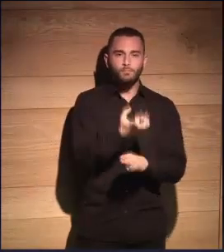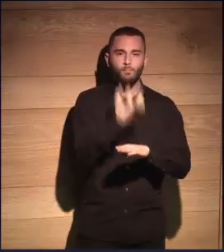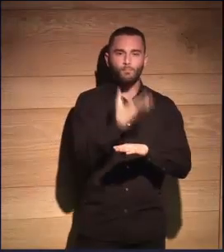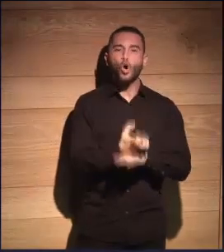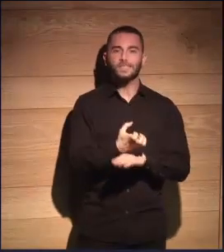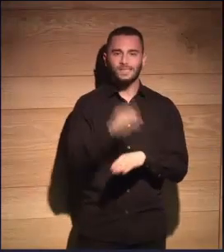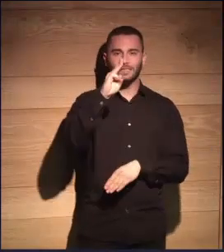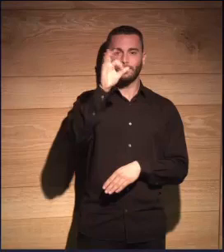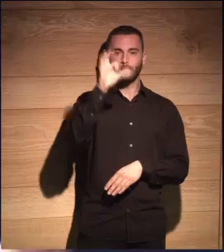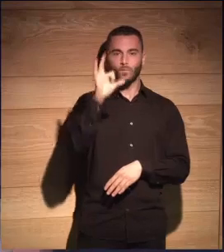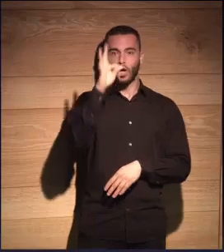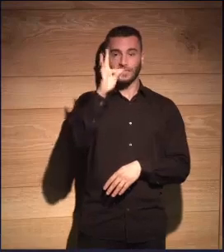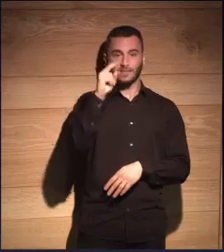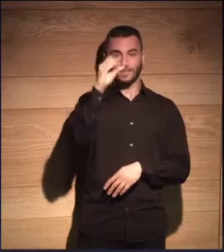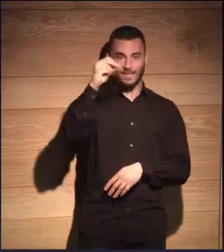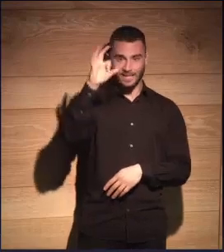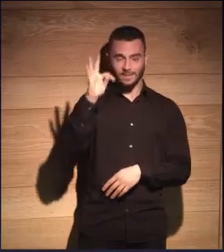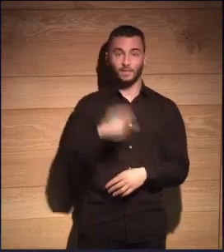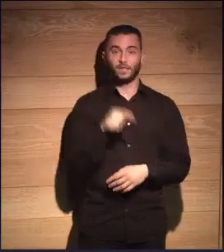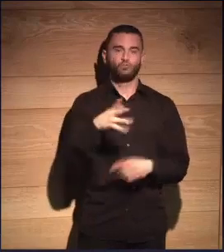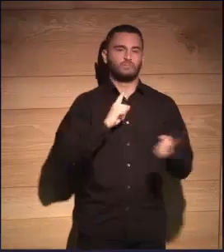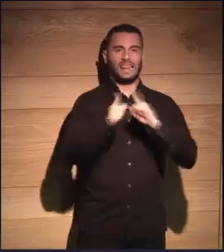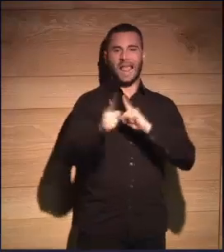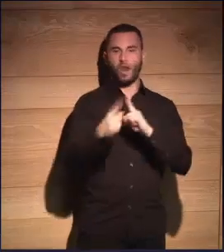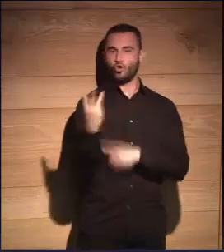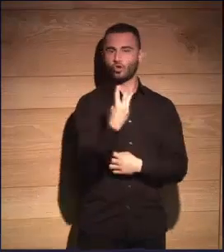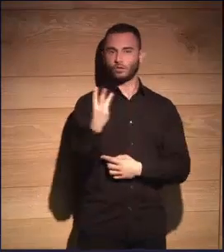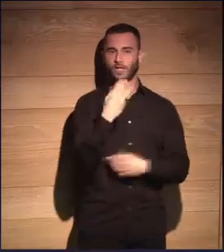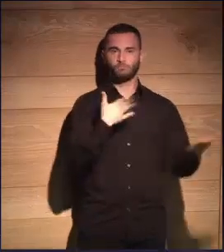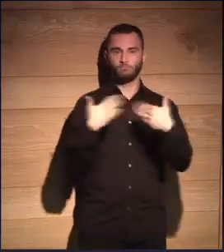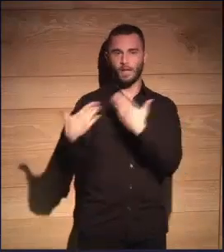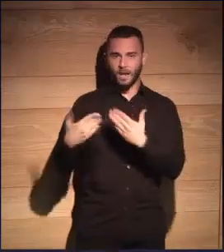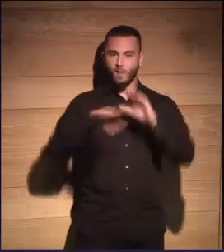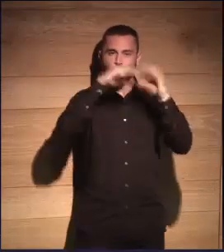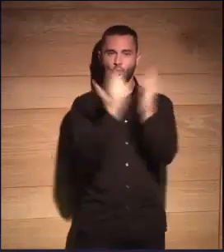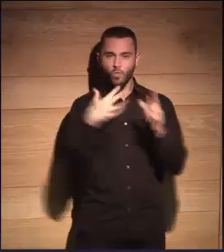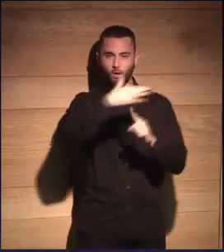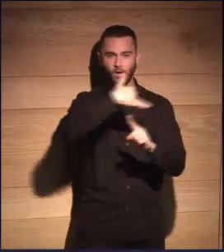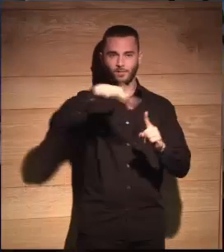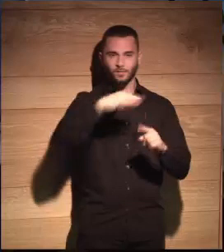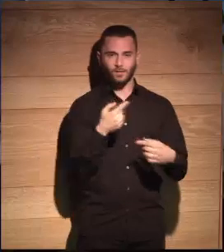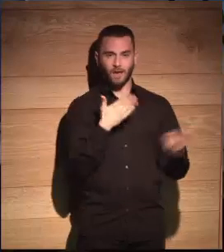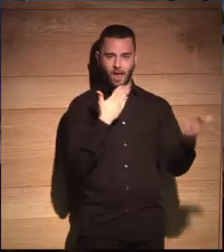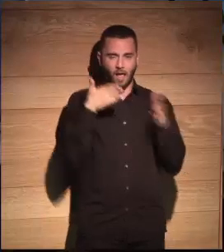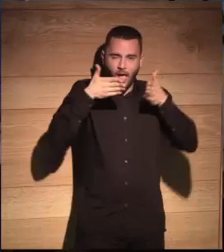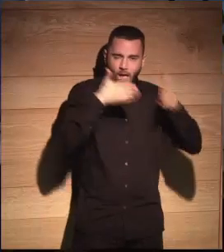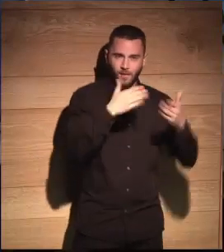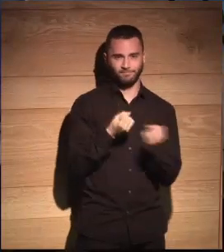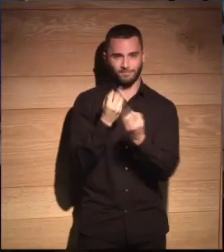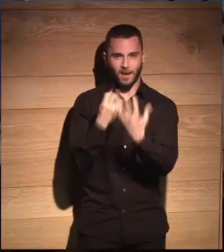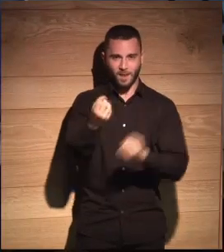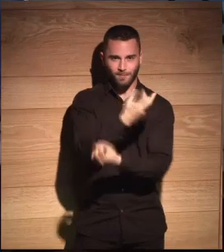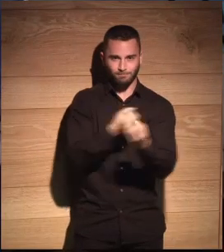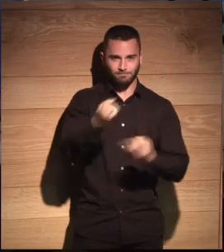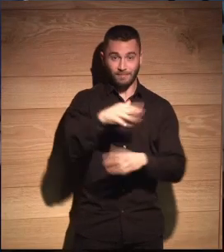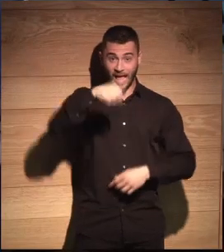un diálogo, que es en realidad lo que ellos tres han establecido, un diálogo en torno a un universo, ¿no? Aquí pues